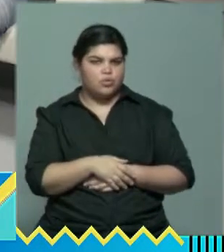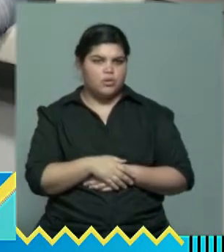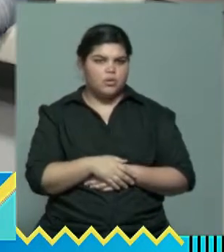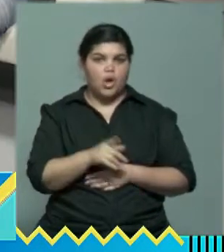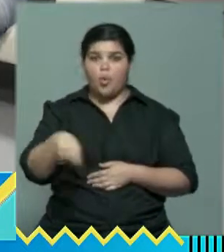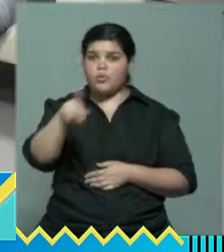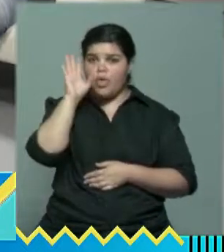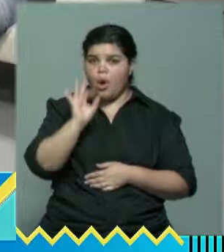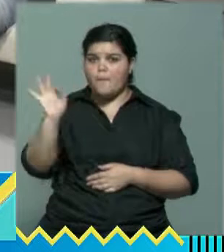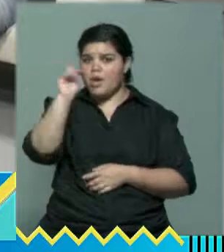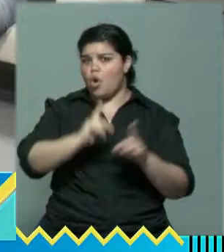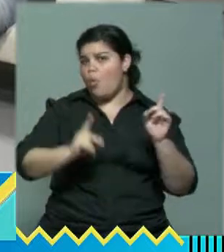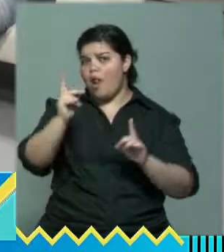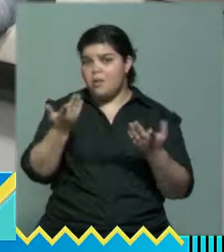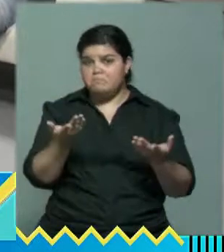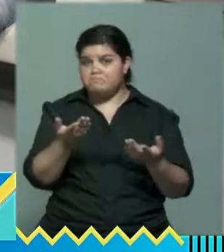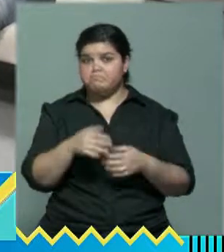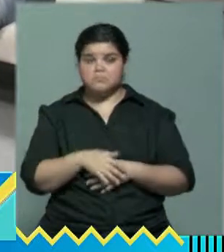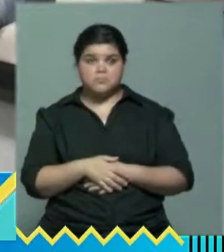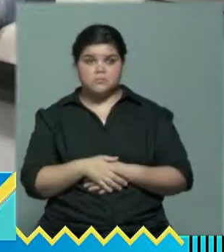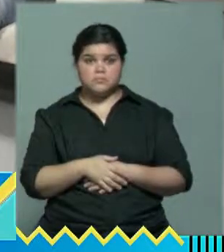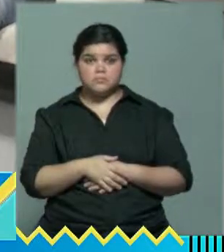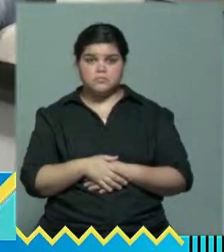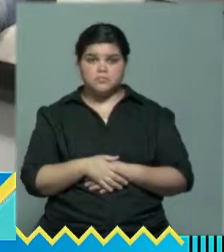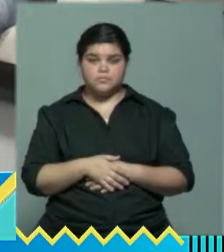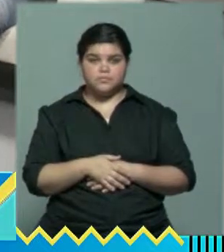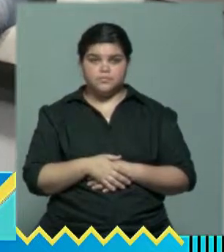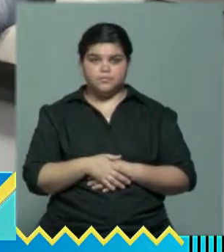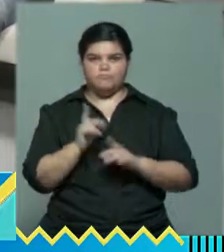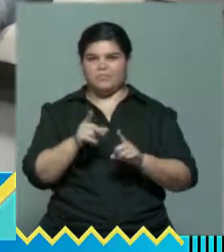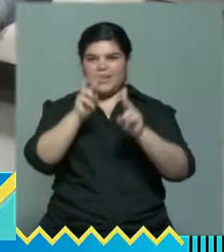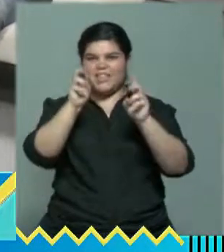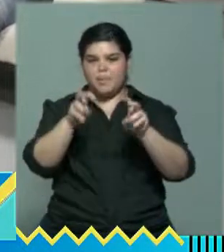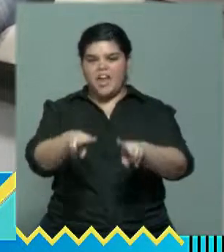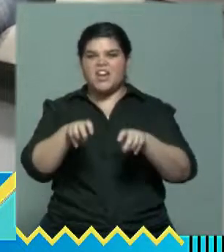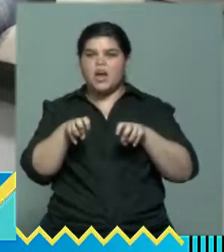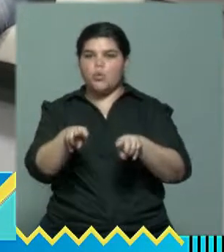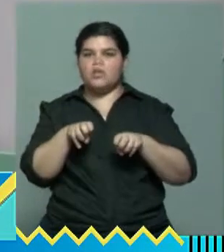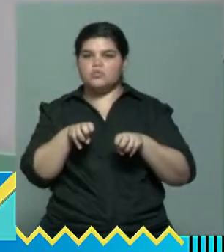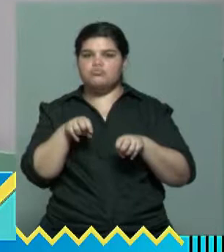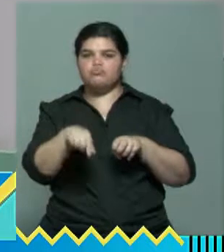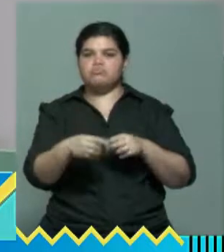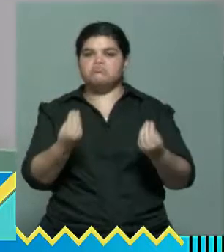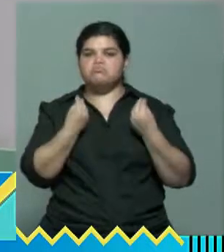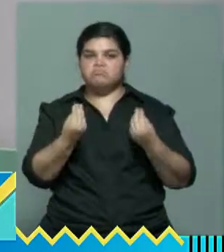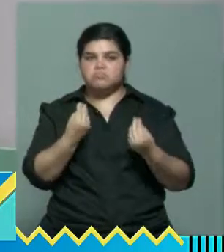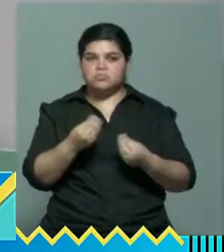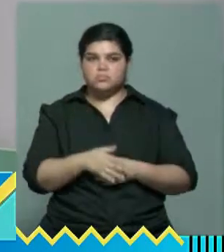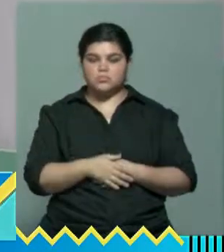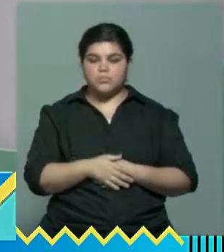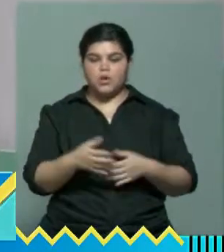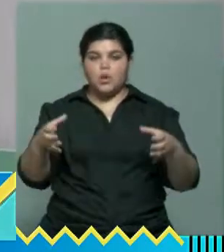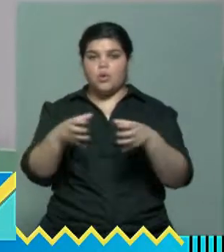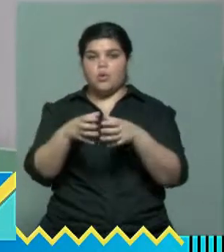opinión? Bueno, dentro de lo que es la recaudación hay que tener en cuenta que se cambia el cuerpo normativo y no